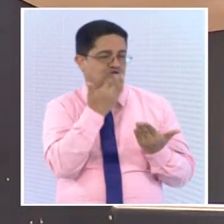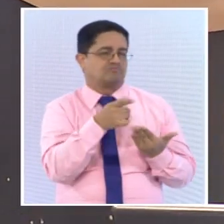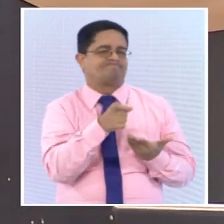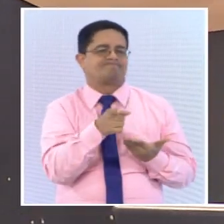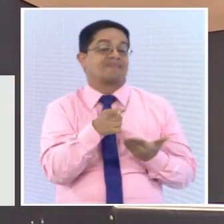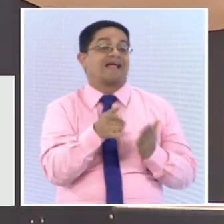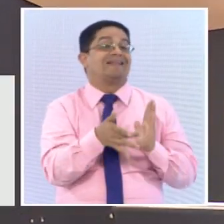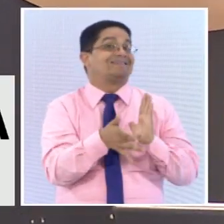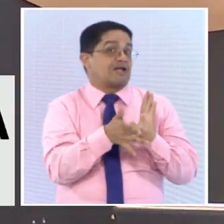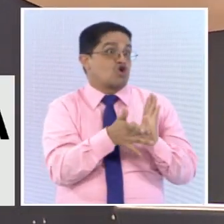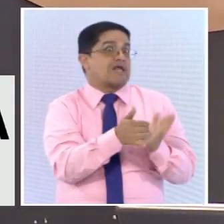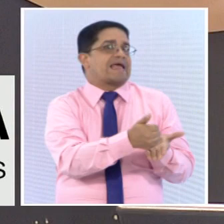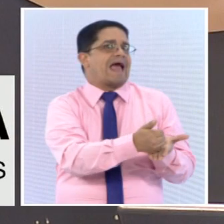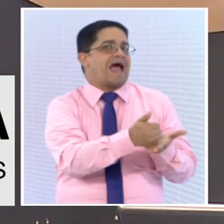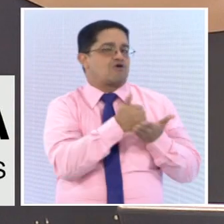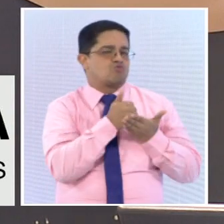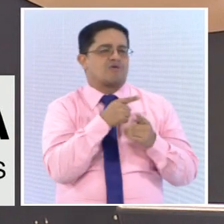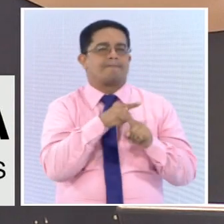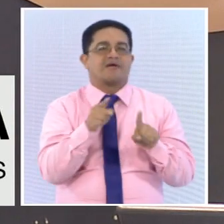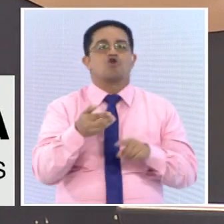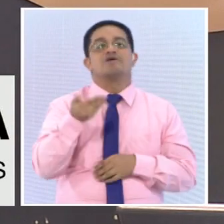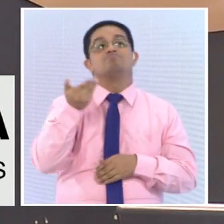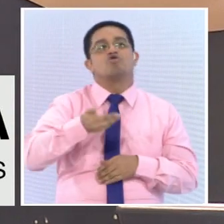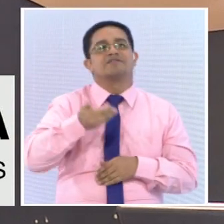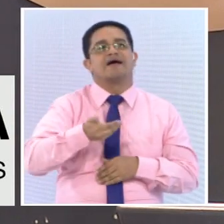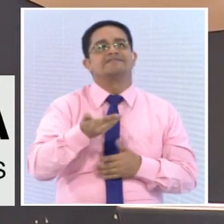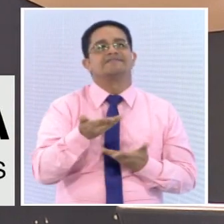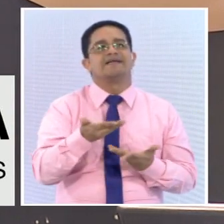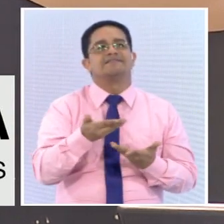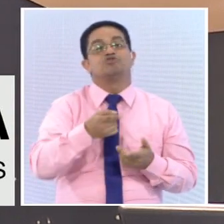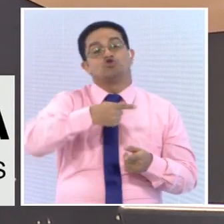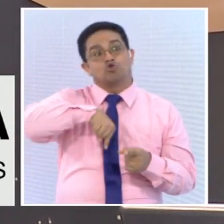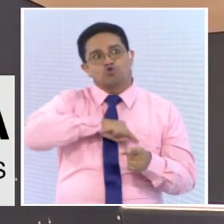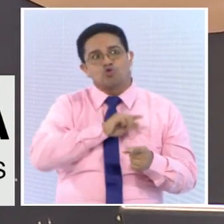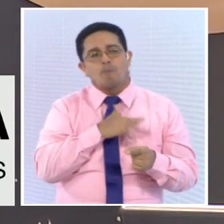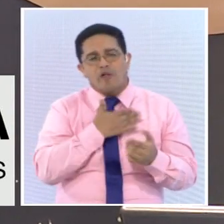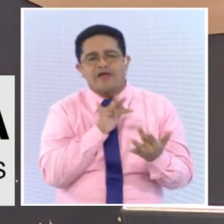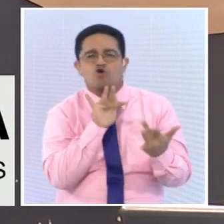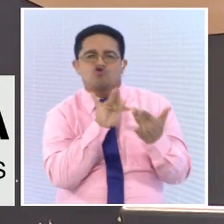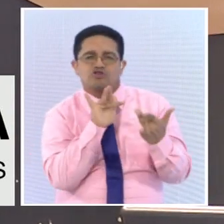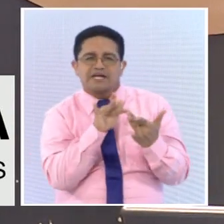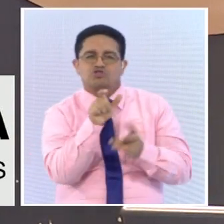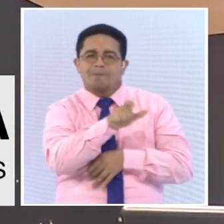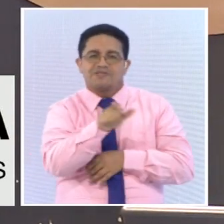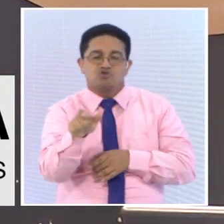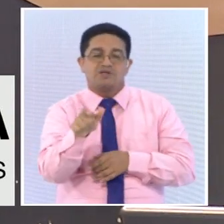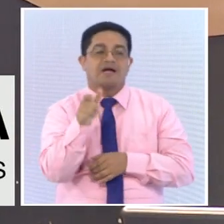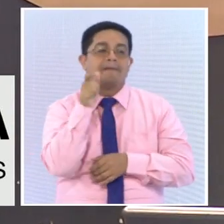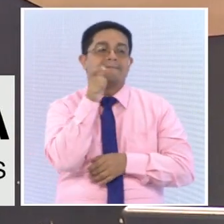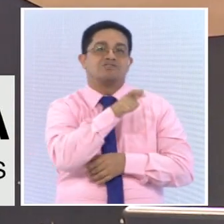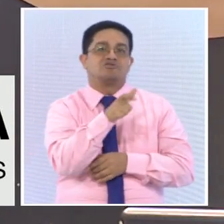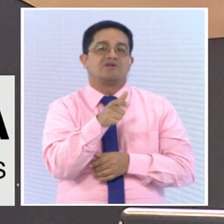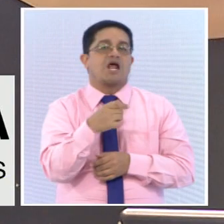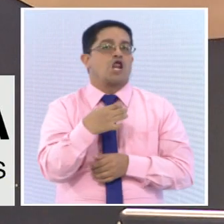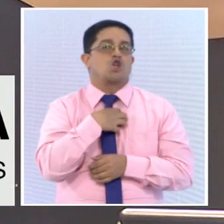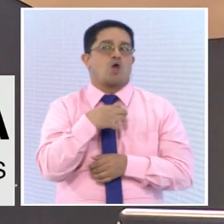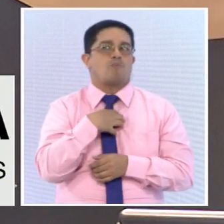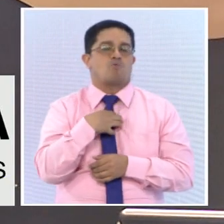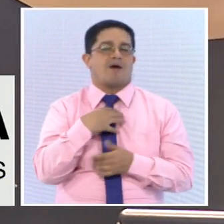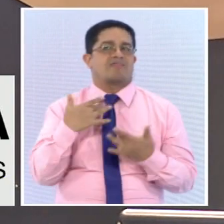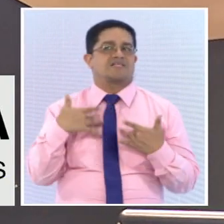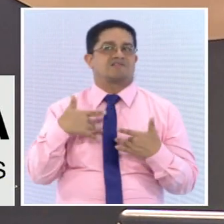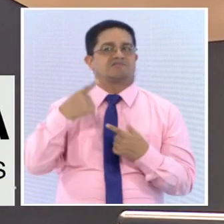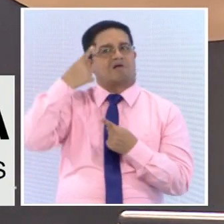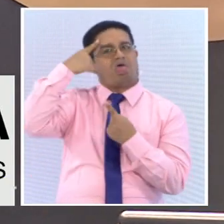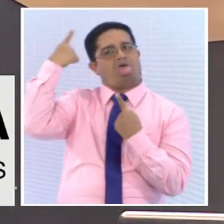herramienta. Lo importante es que utilicemos esto como herramienta para poder llegar a los pacientes. Los pacientes no pueden sentirse que va a ser un mensaje, no,